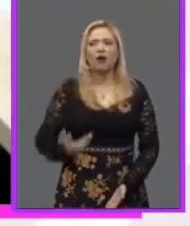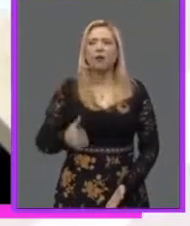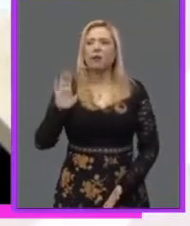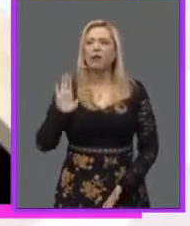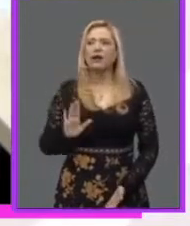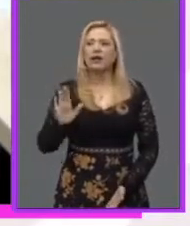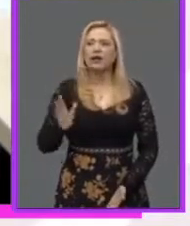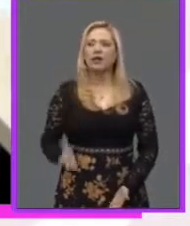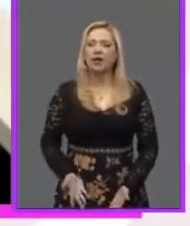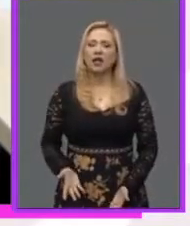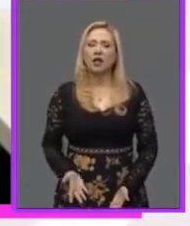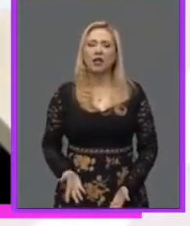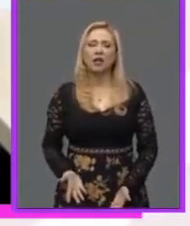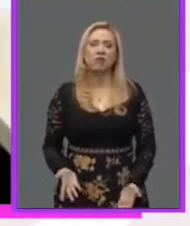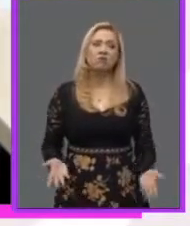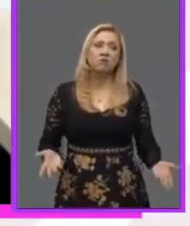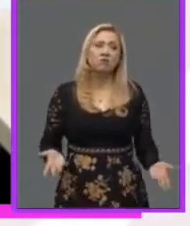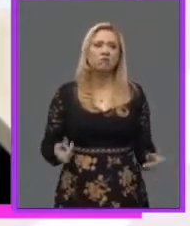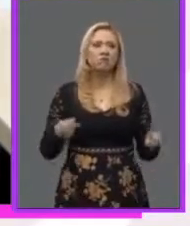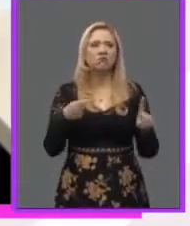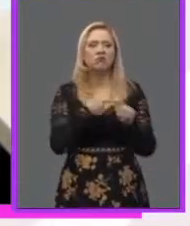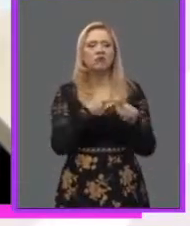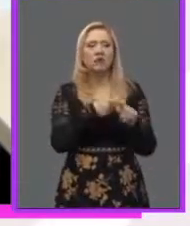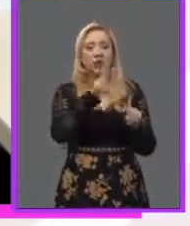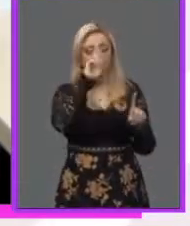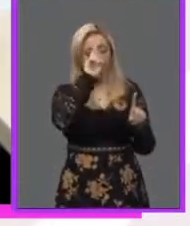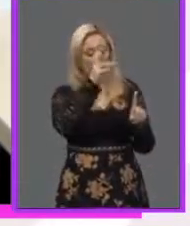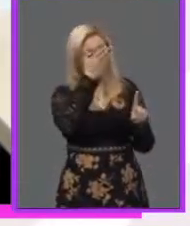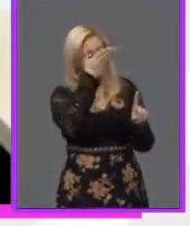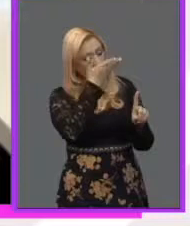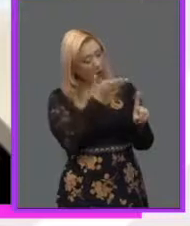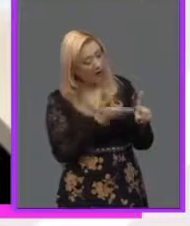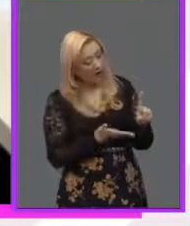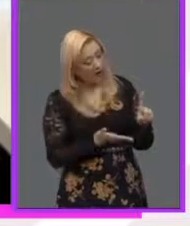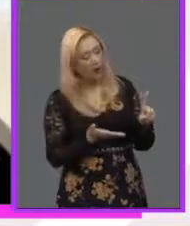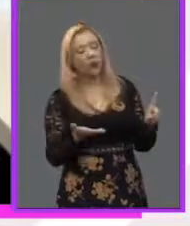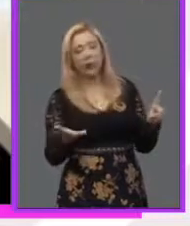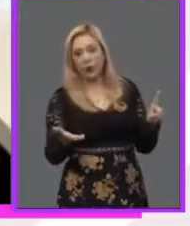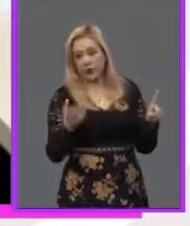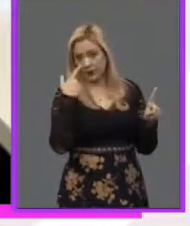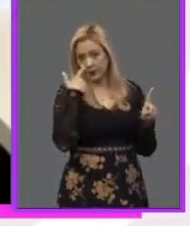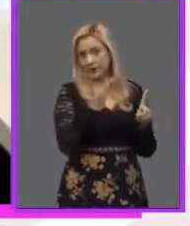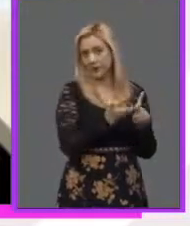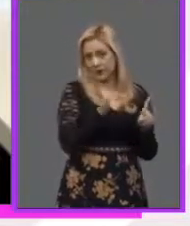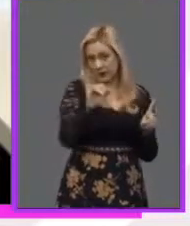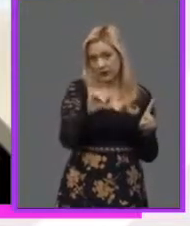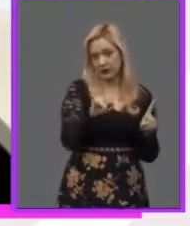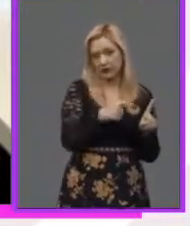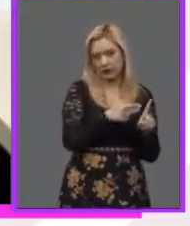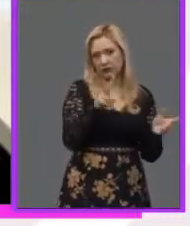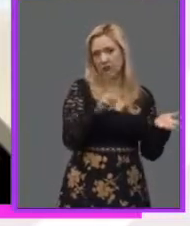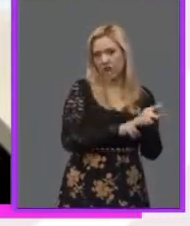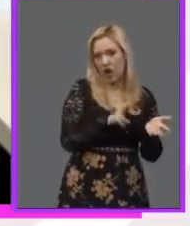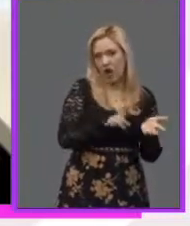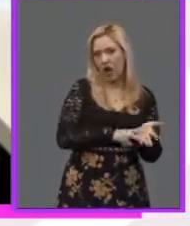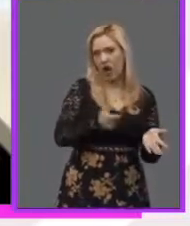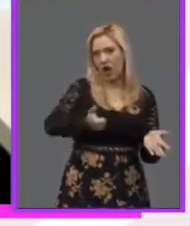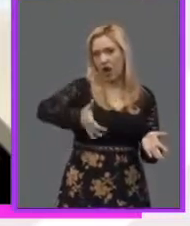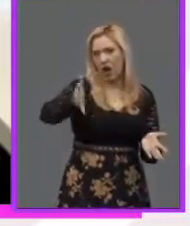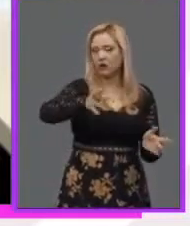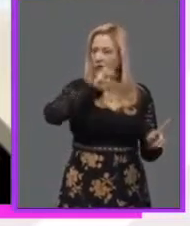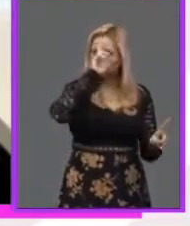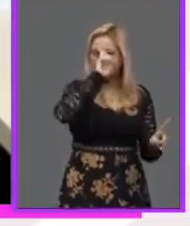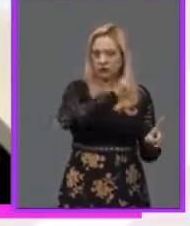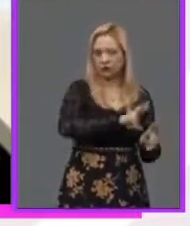dignidad como un valor objetivo, es decir, es digno algo que puede ser medible, que puede ser tasable, independientemente del contexto,